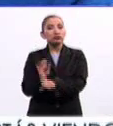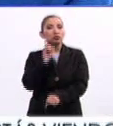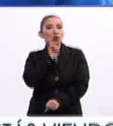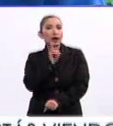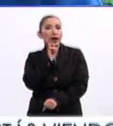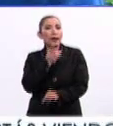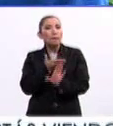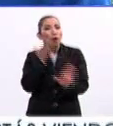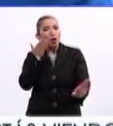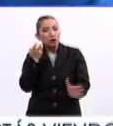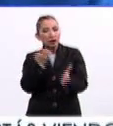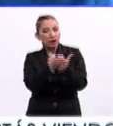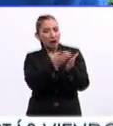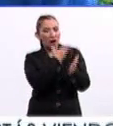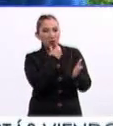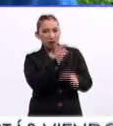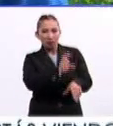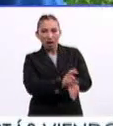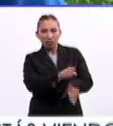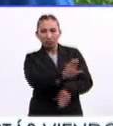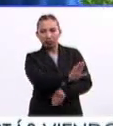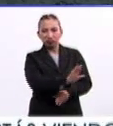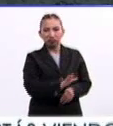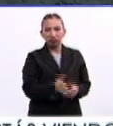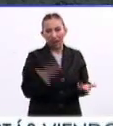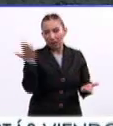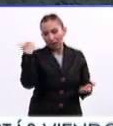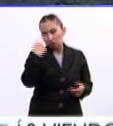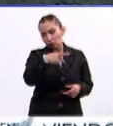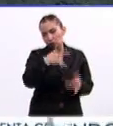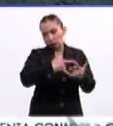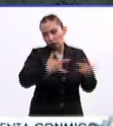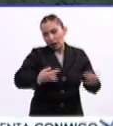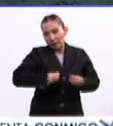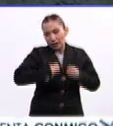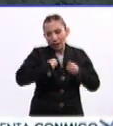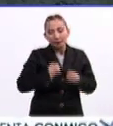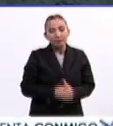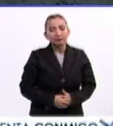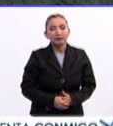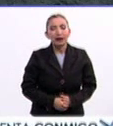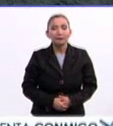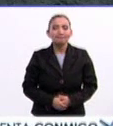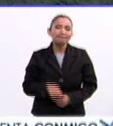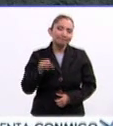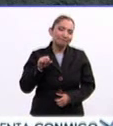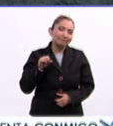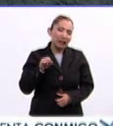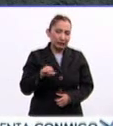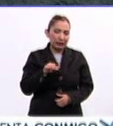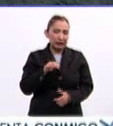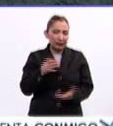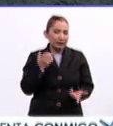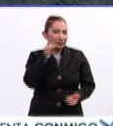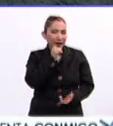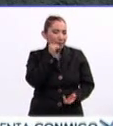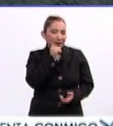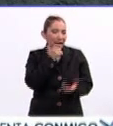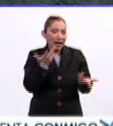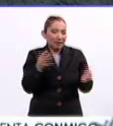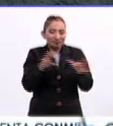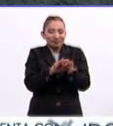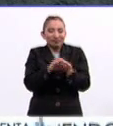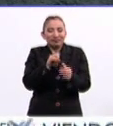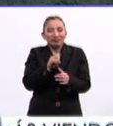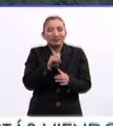crítica del machismo de su tiempo y el de actual, yo creo. Sí, bueno, es algo que siempre se ha asociado a Sor Juana, ¿no?